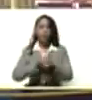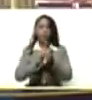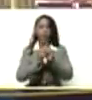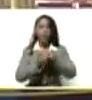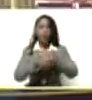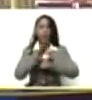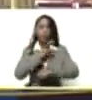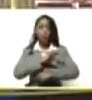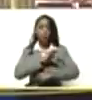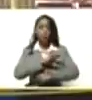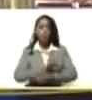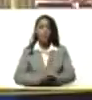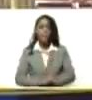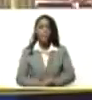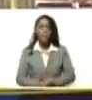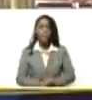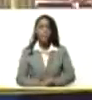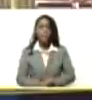socialismo